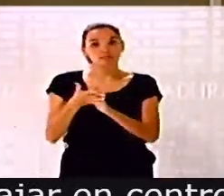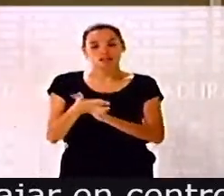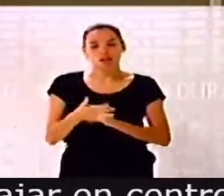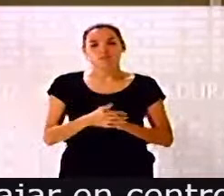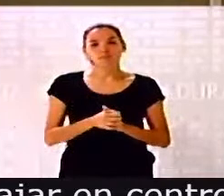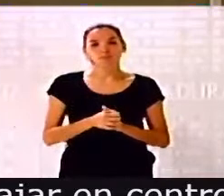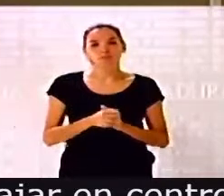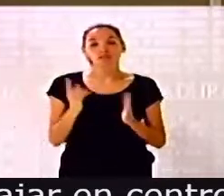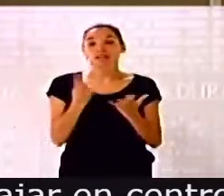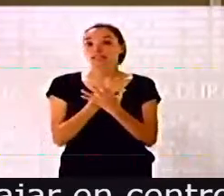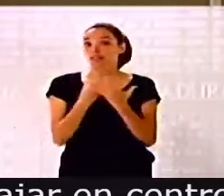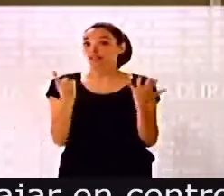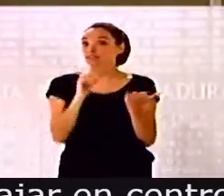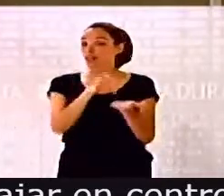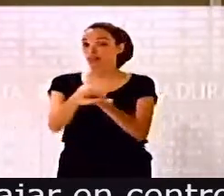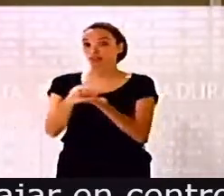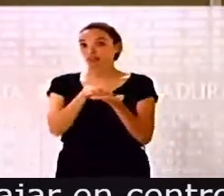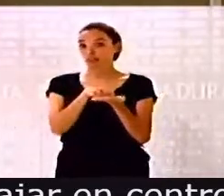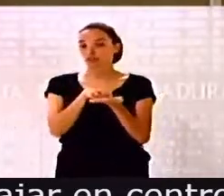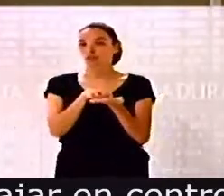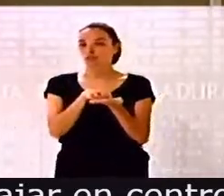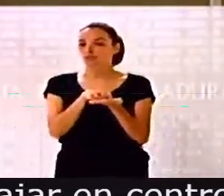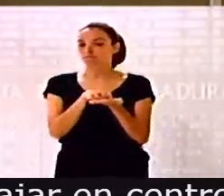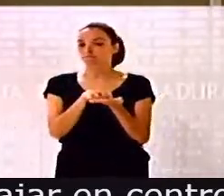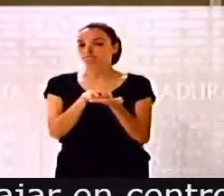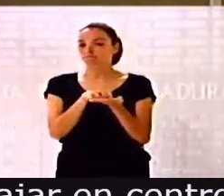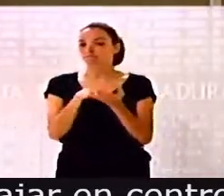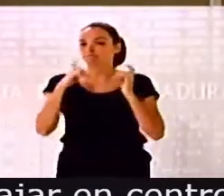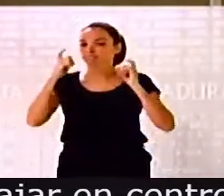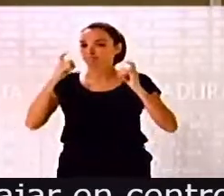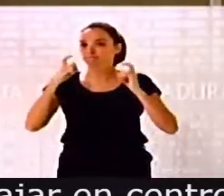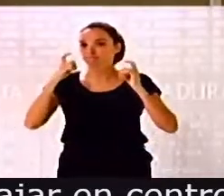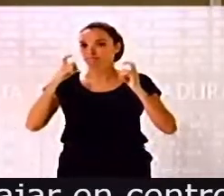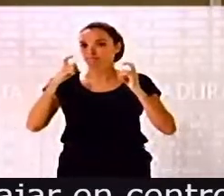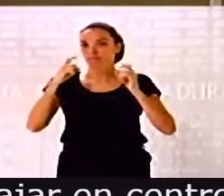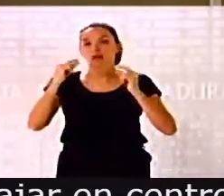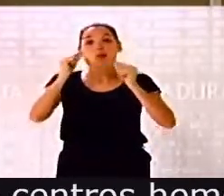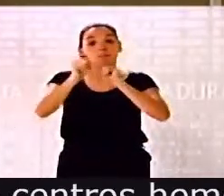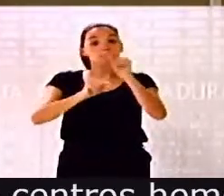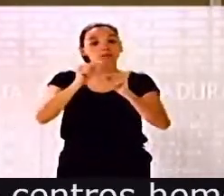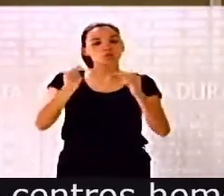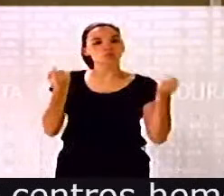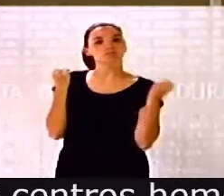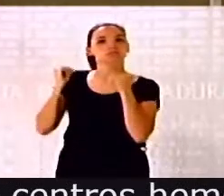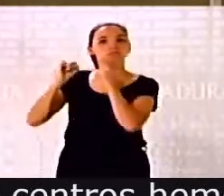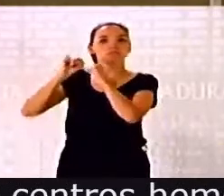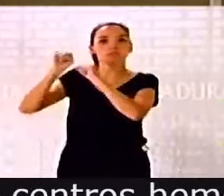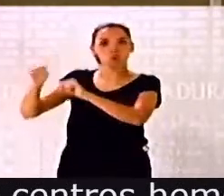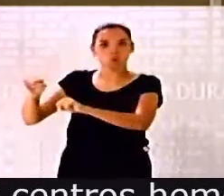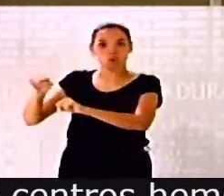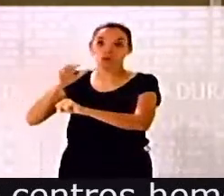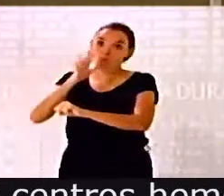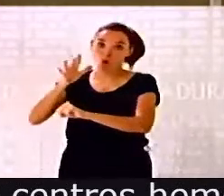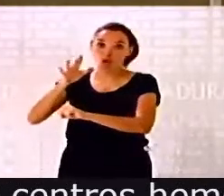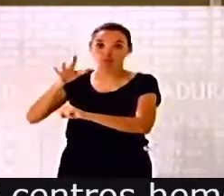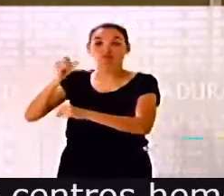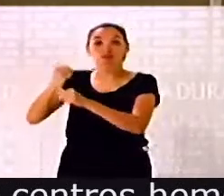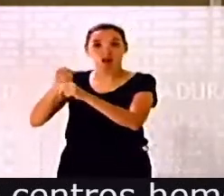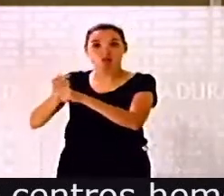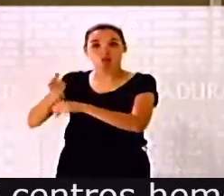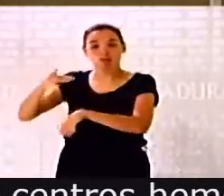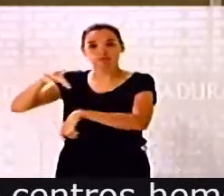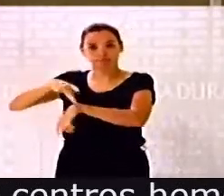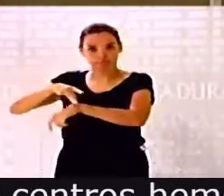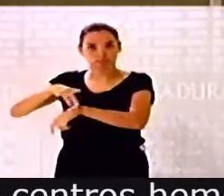16 centros hemos sido capaces de que no entre el virus por parte de los trabajadores. Vamos a